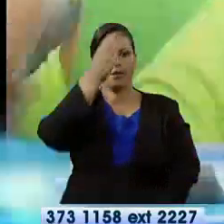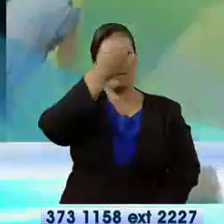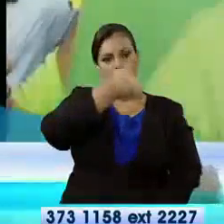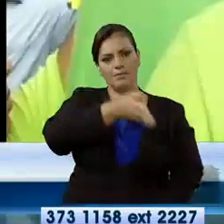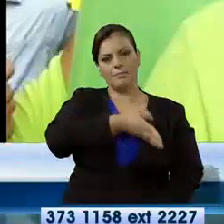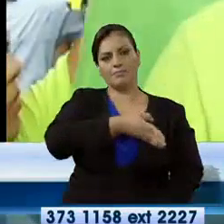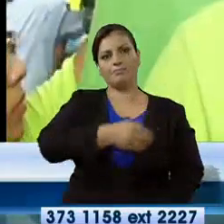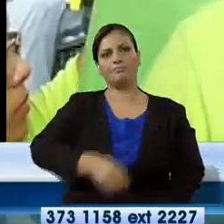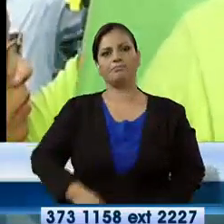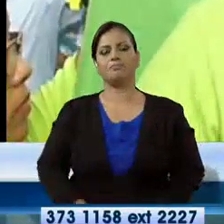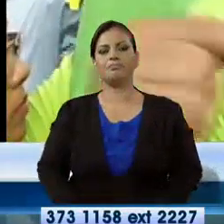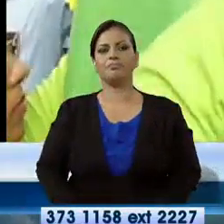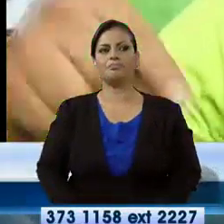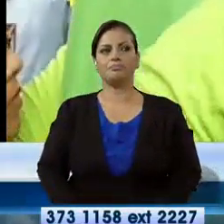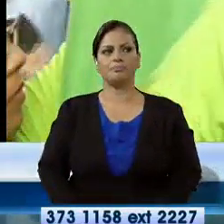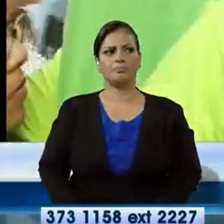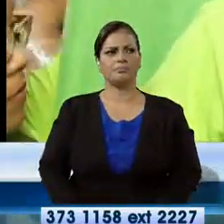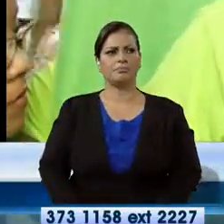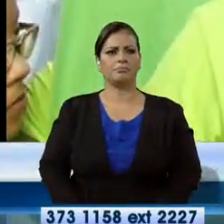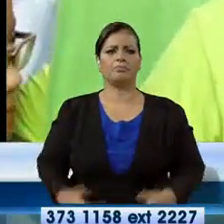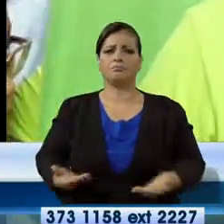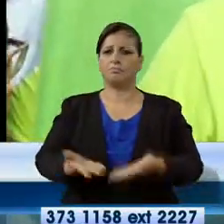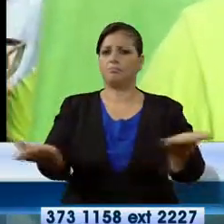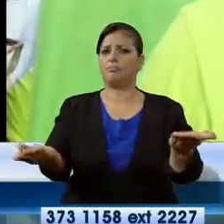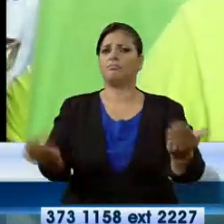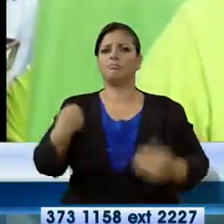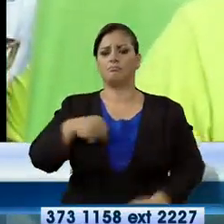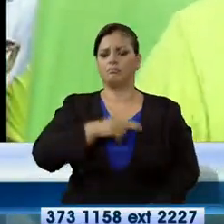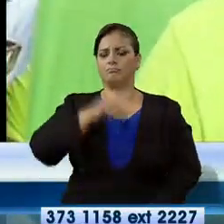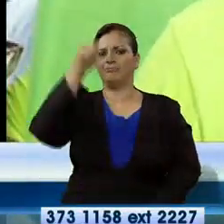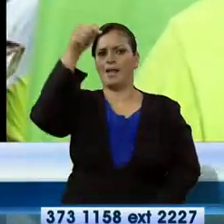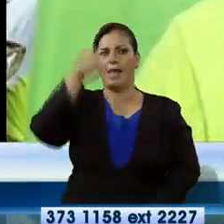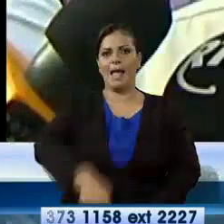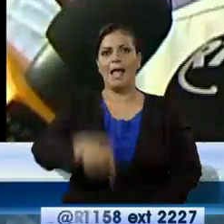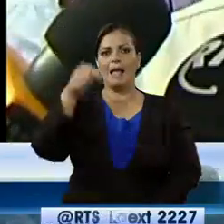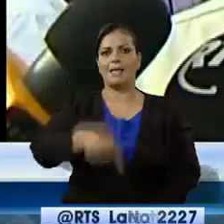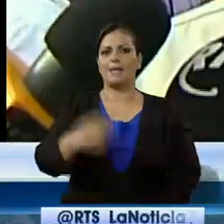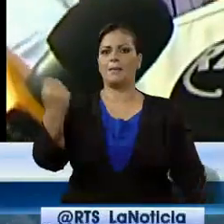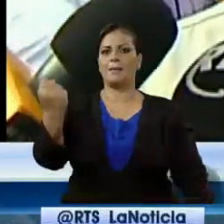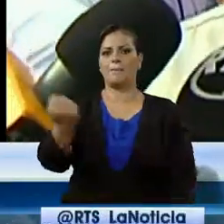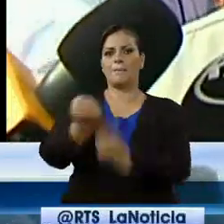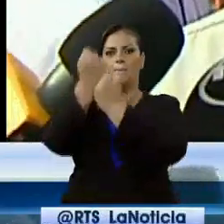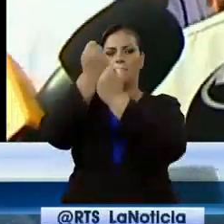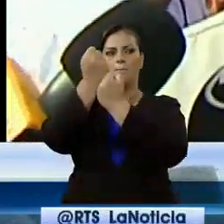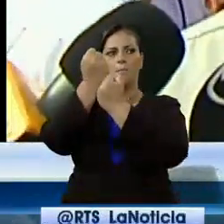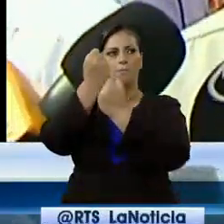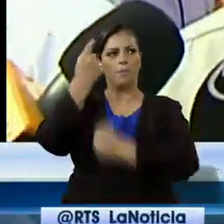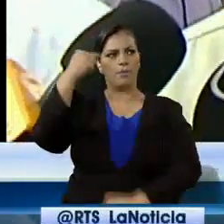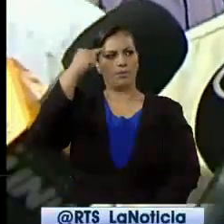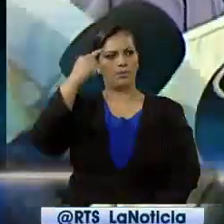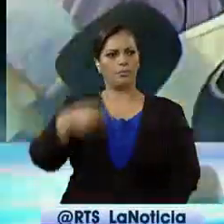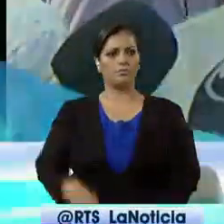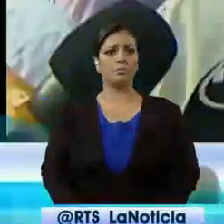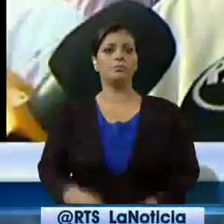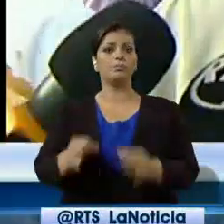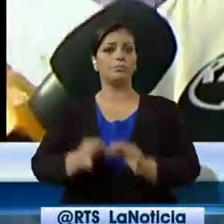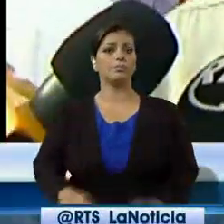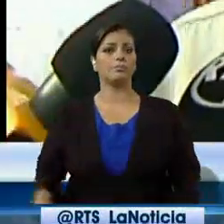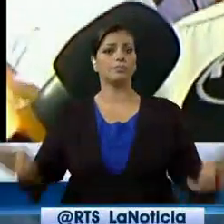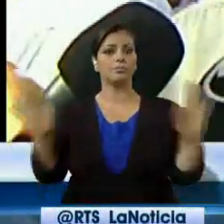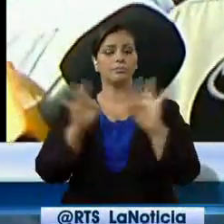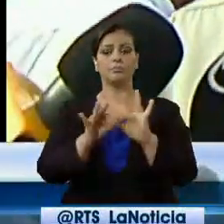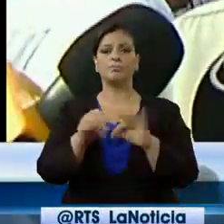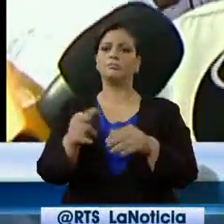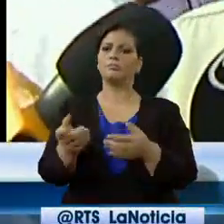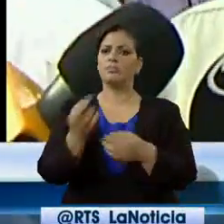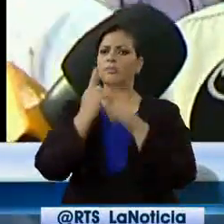pueden hacer lo que les dé la gana, pero nosotros vamos a estar aquí siempre, respaldando el proceso. Permanentemente tenemos que dar respuesta a esta oposición